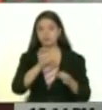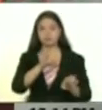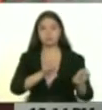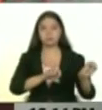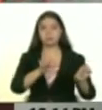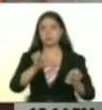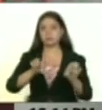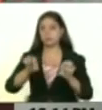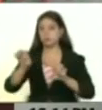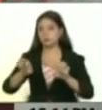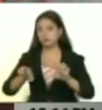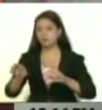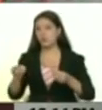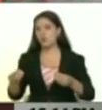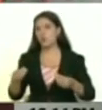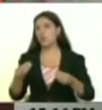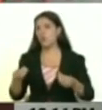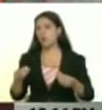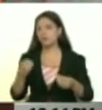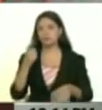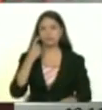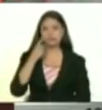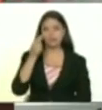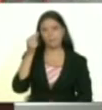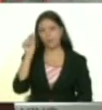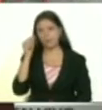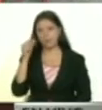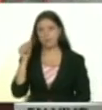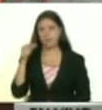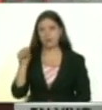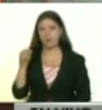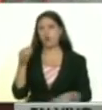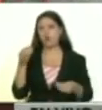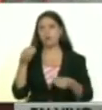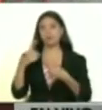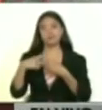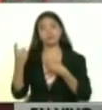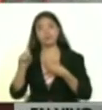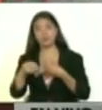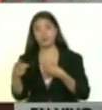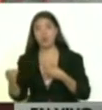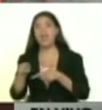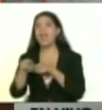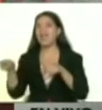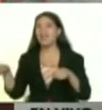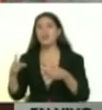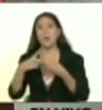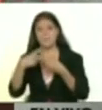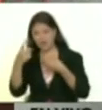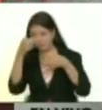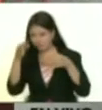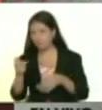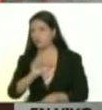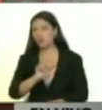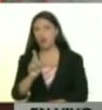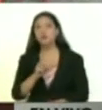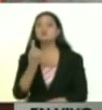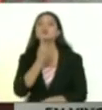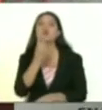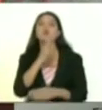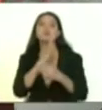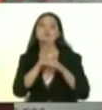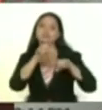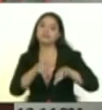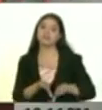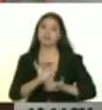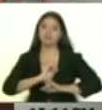y cómo podemos chequear ese retiro. Ellos no se están retirando, sino están suspendiendo temporalmente su